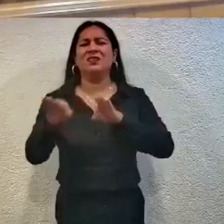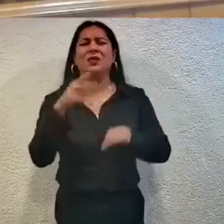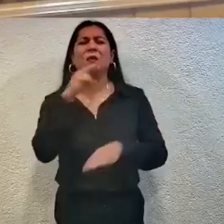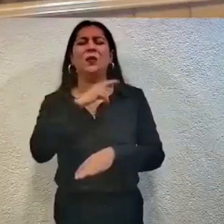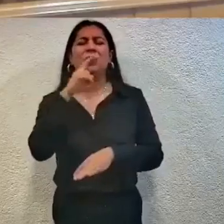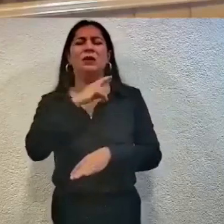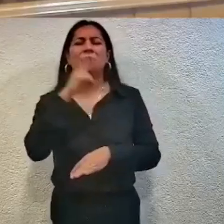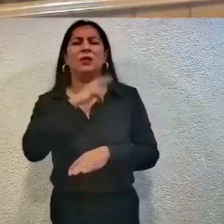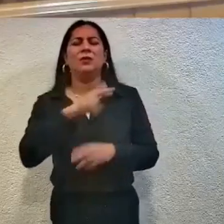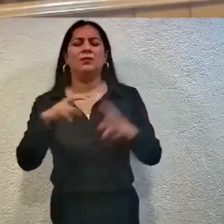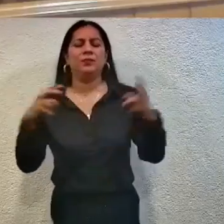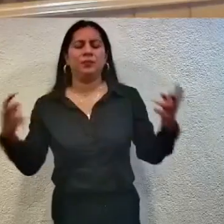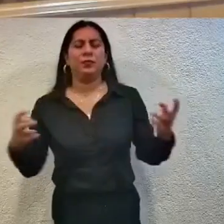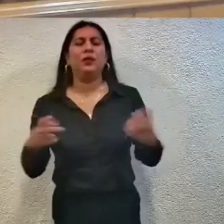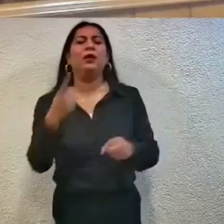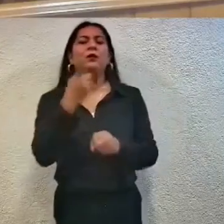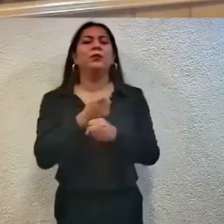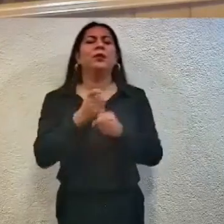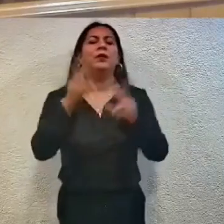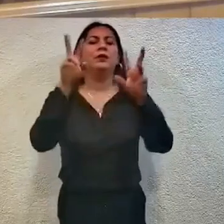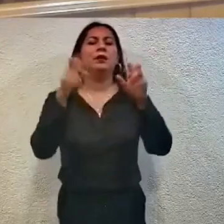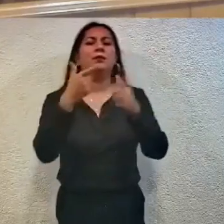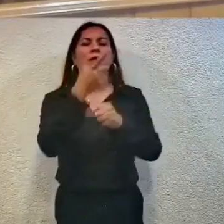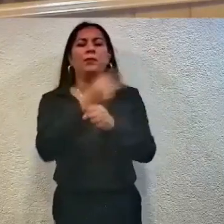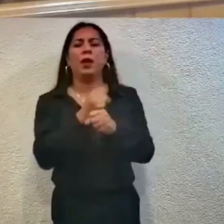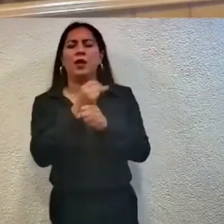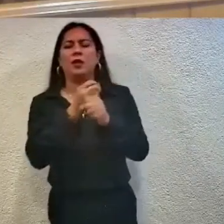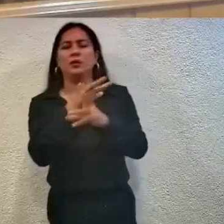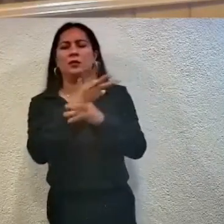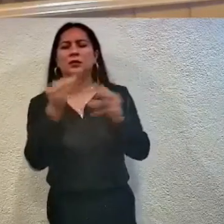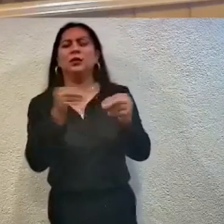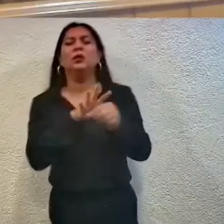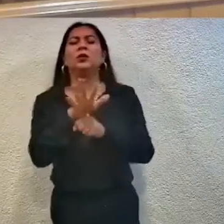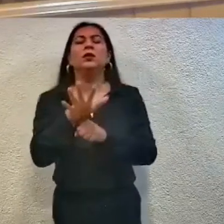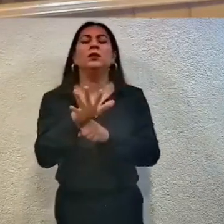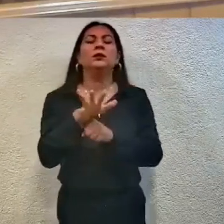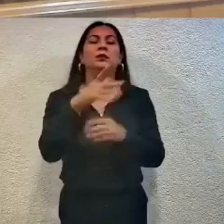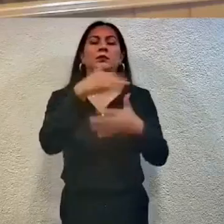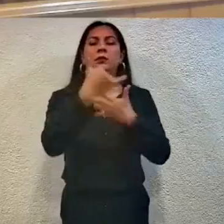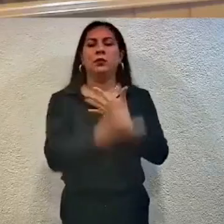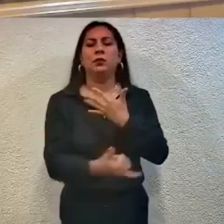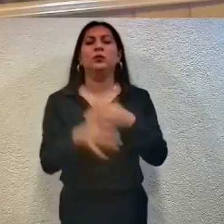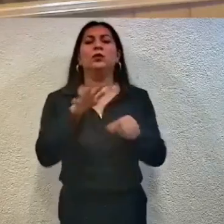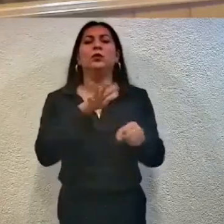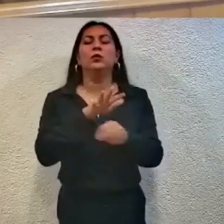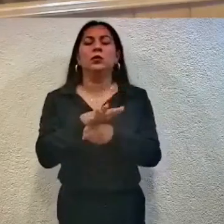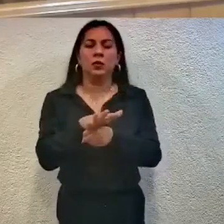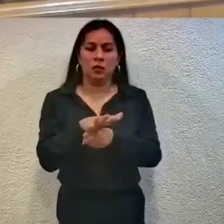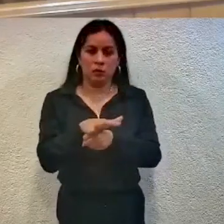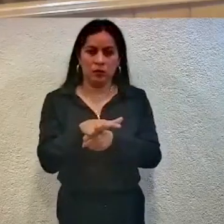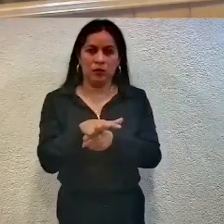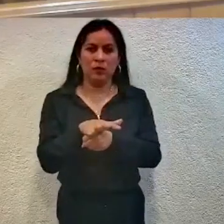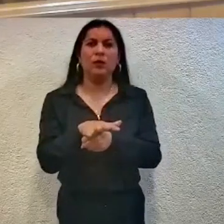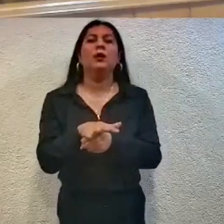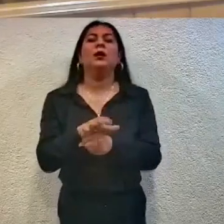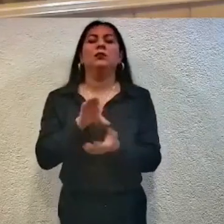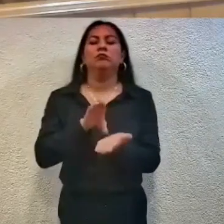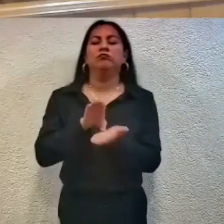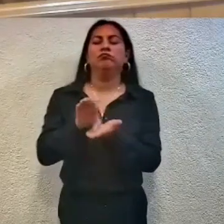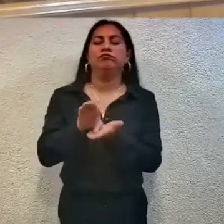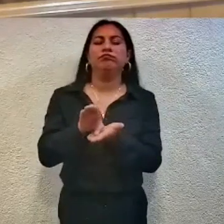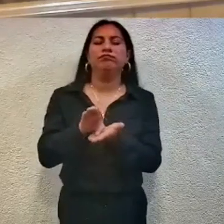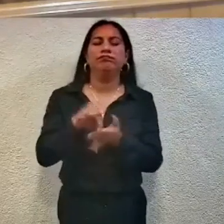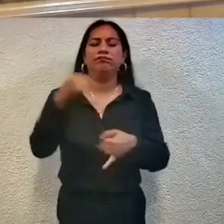trabajos de esta sesión. El primer asunto listado para analizar y resolver corresponde al proyecto relativo a los expedientes de